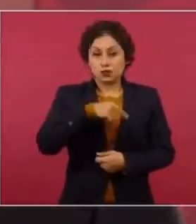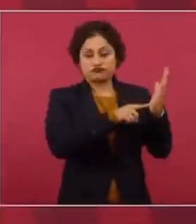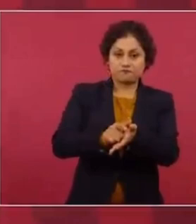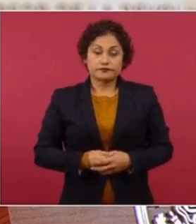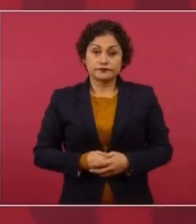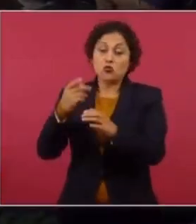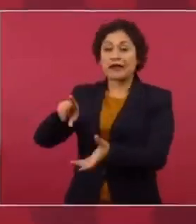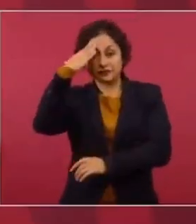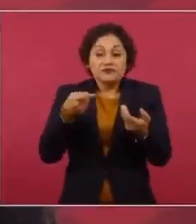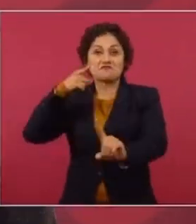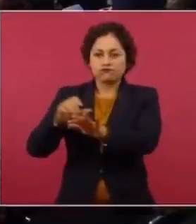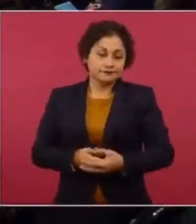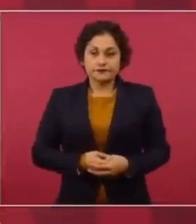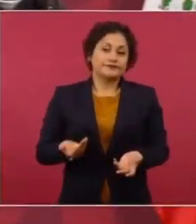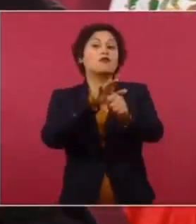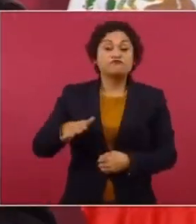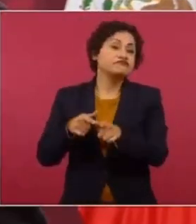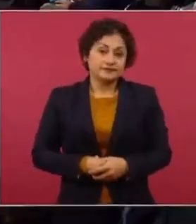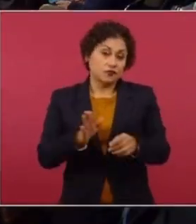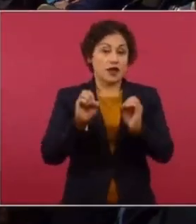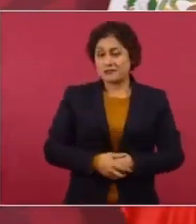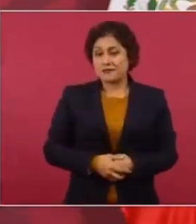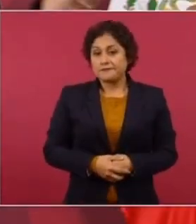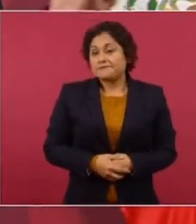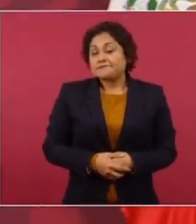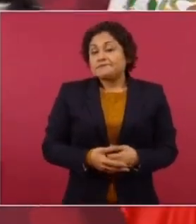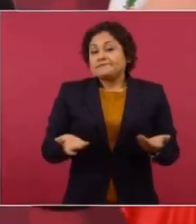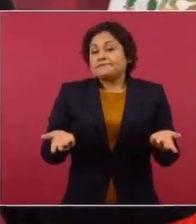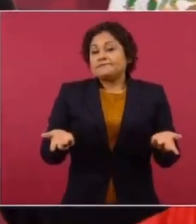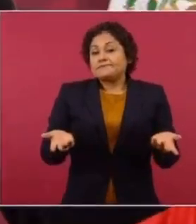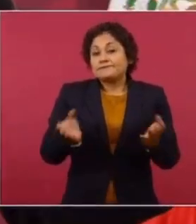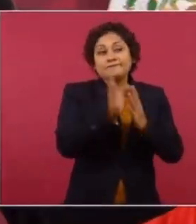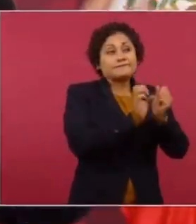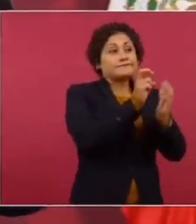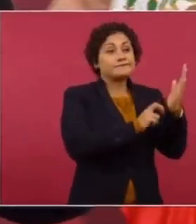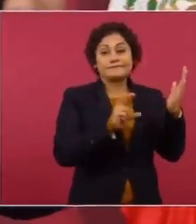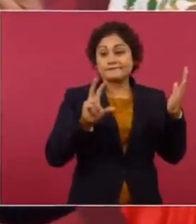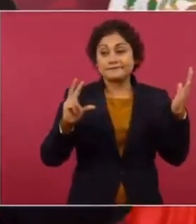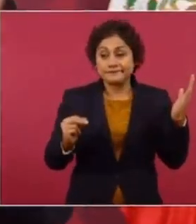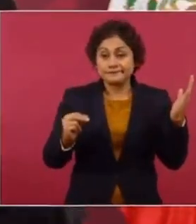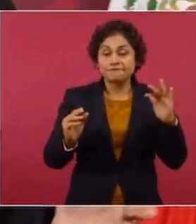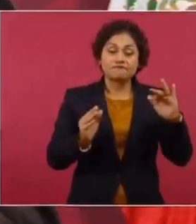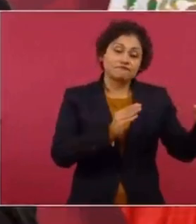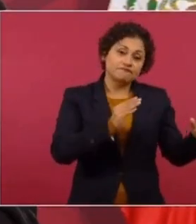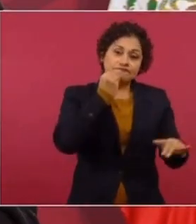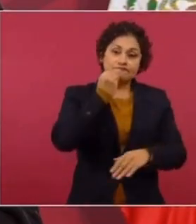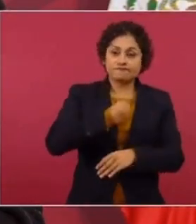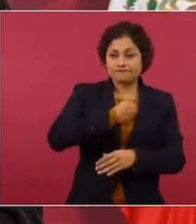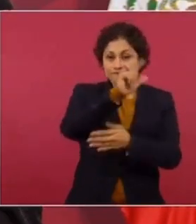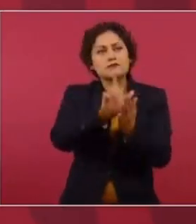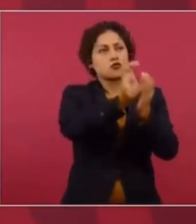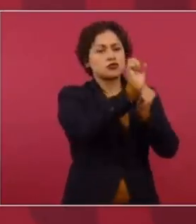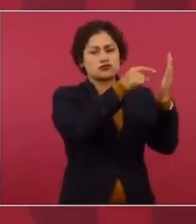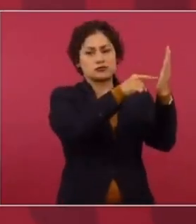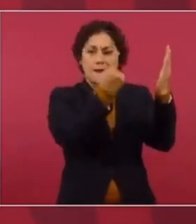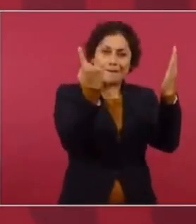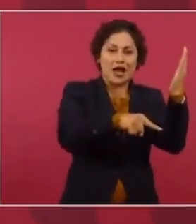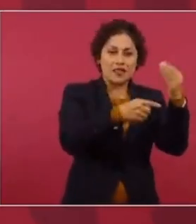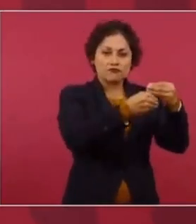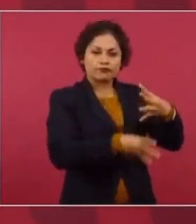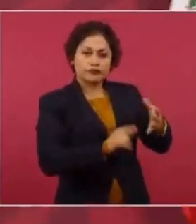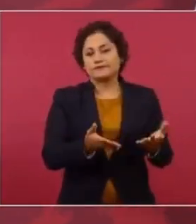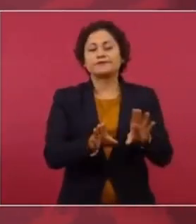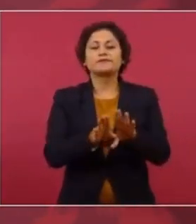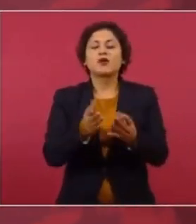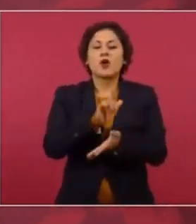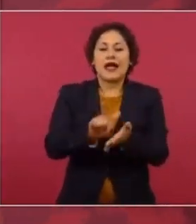soberano. Una eternidad más tarde. Pues nada más nos dejan la posibilidad de reformar la ley secundaria. Entonces una ley